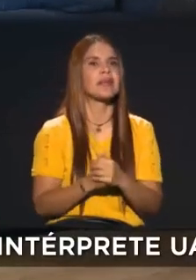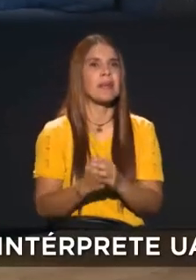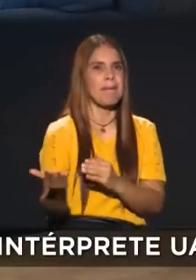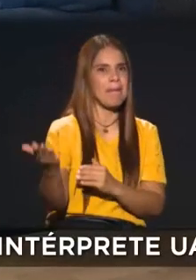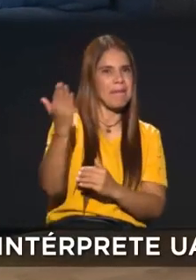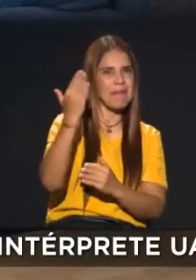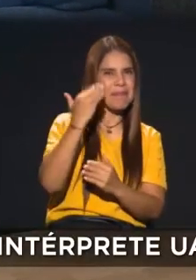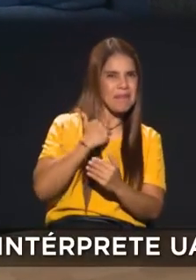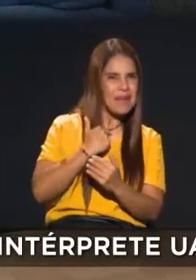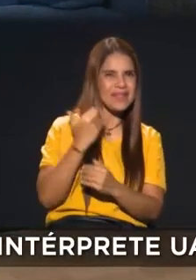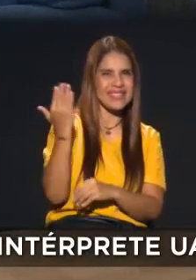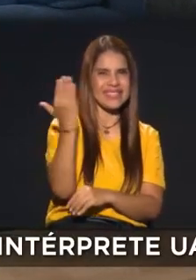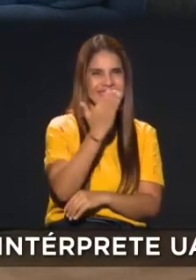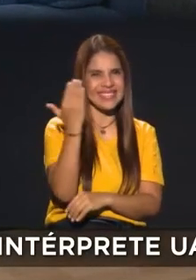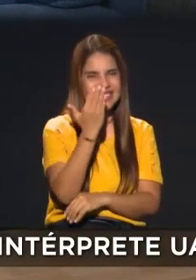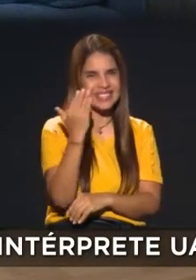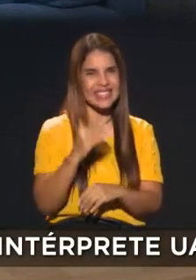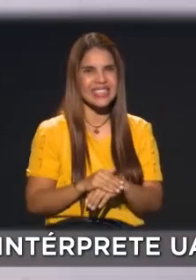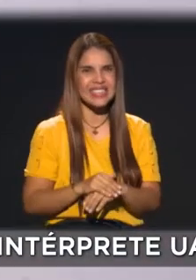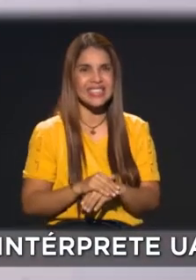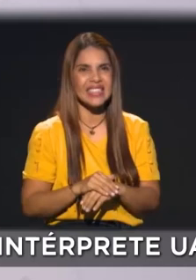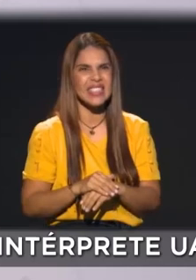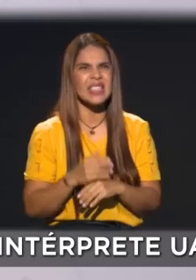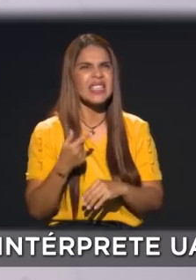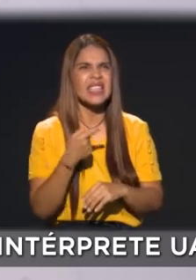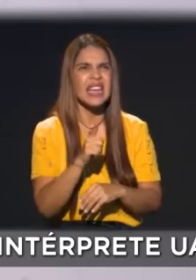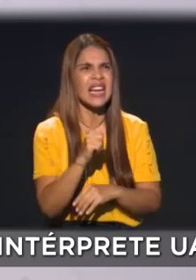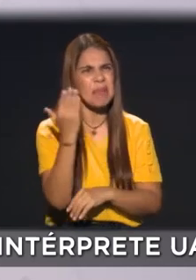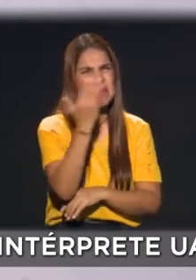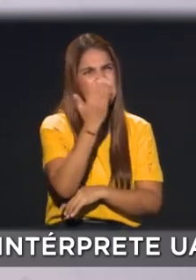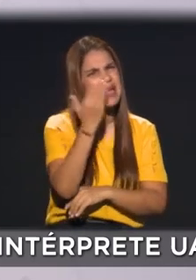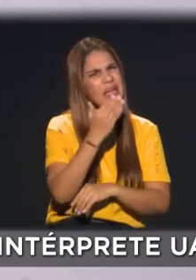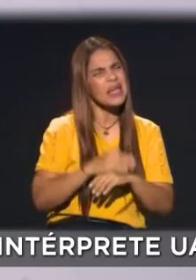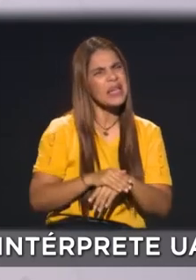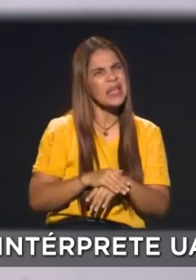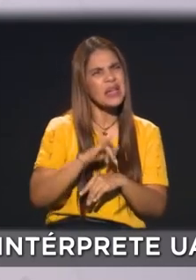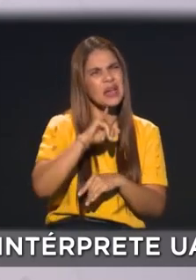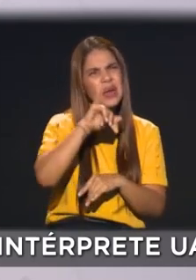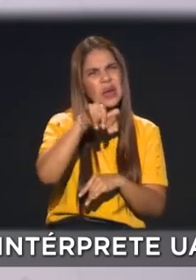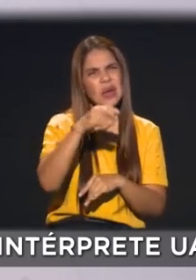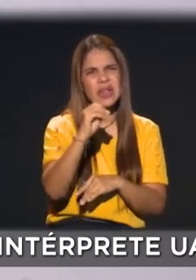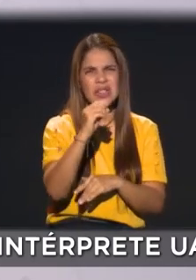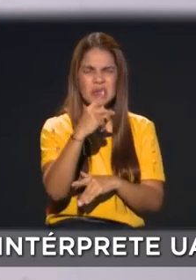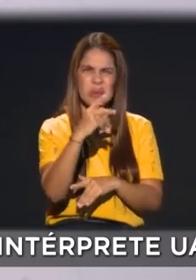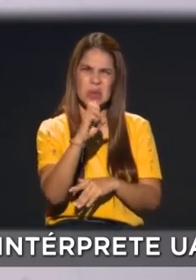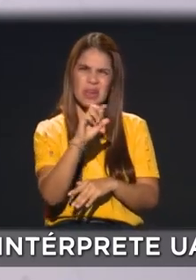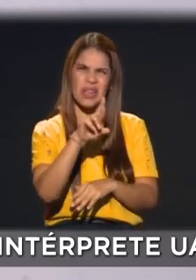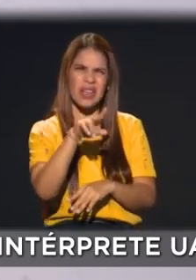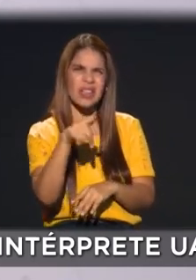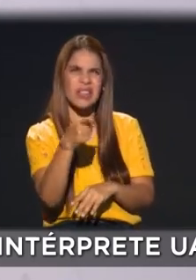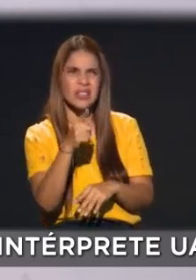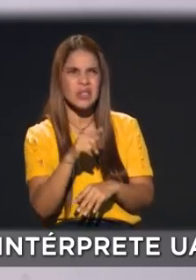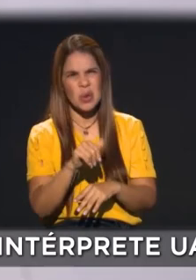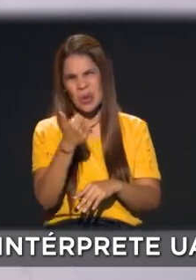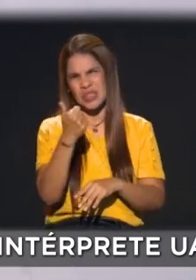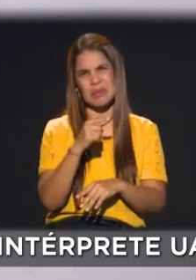para cine, pues, a ver el Joker. A ver el Joker, no, sí. Pero a mí como que esa película como que no me gusta, no me motiva, pues no es como